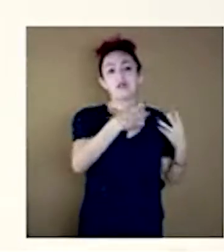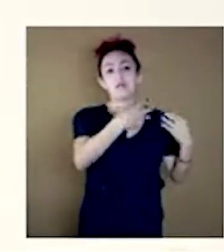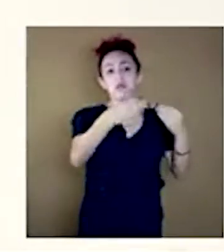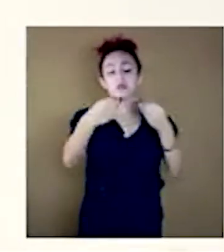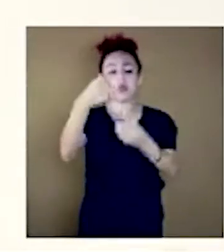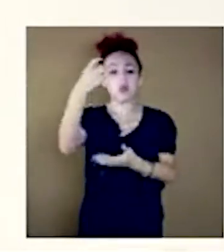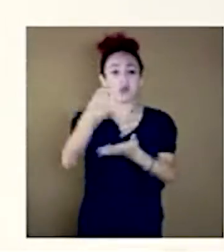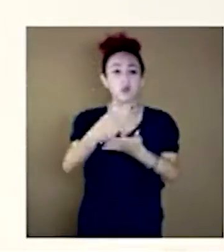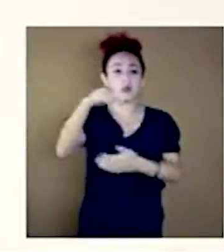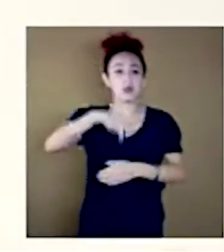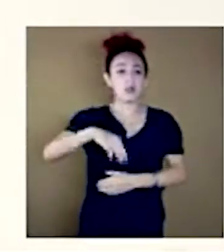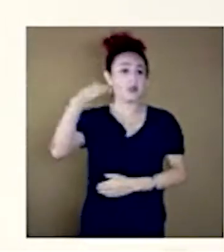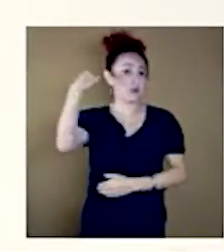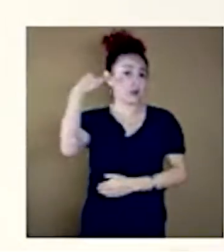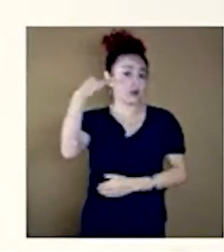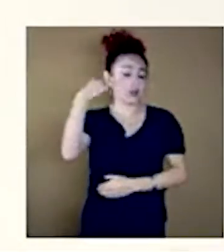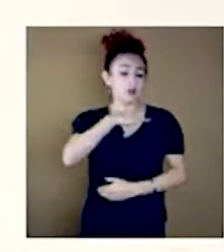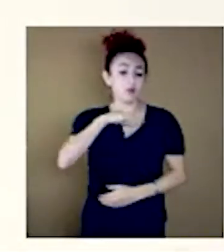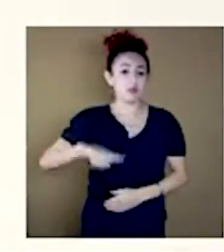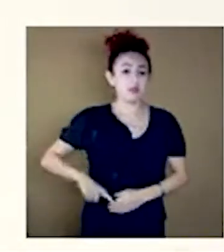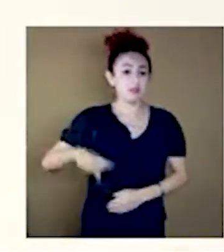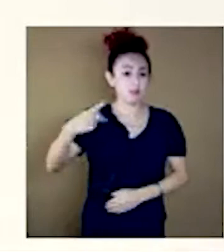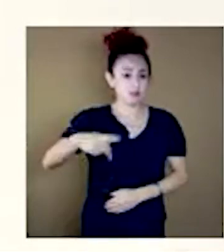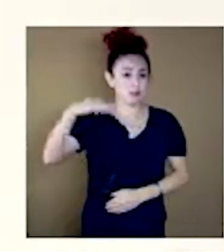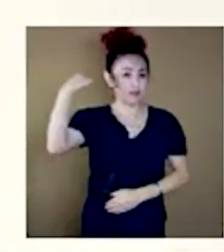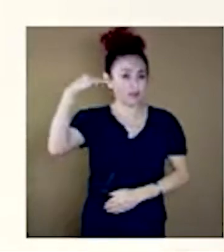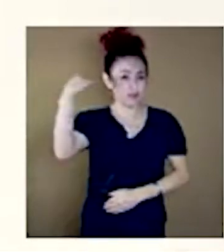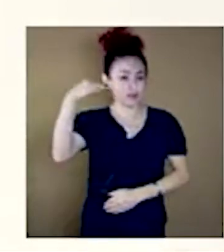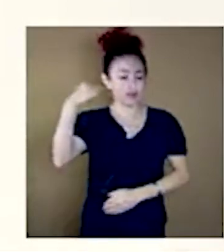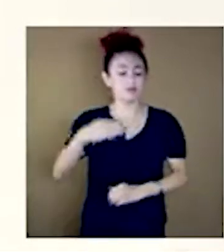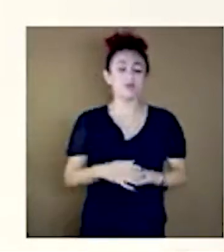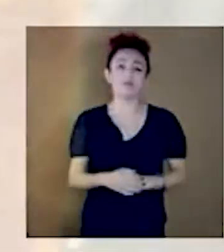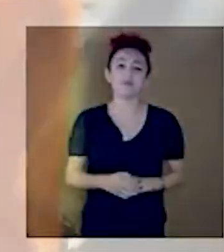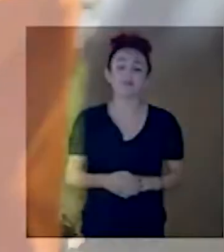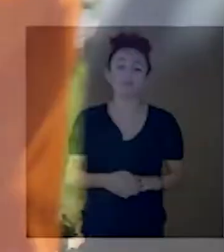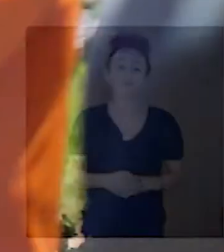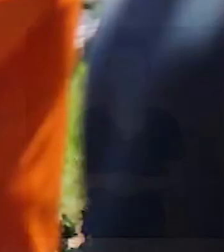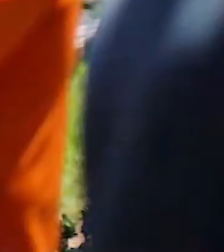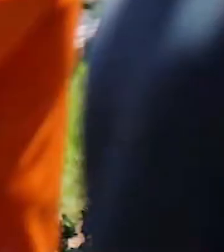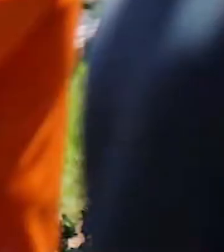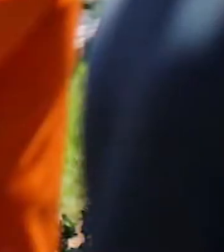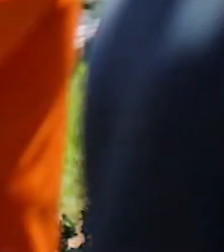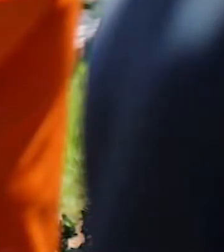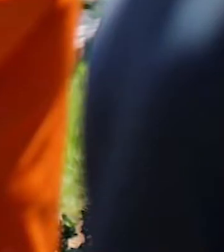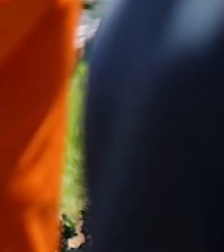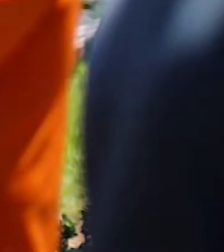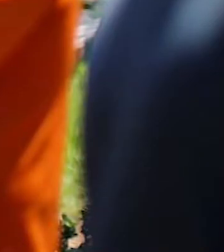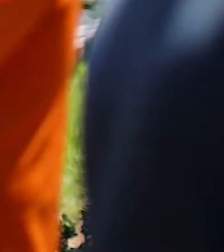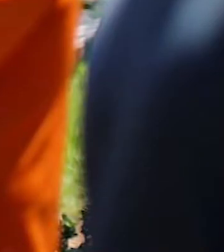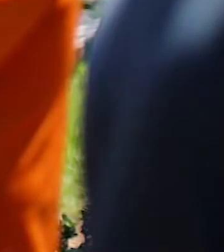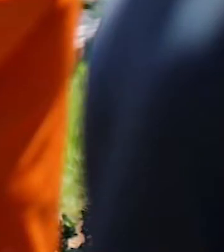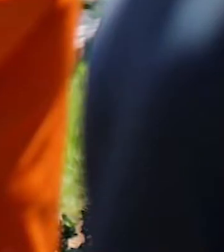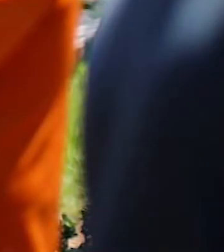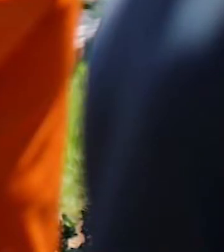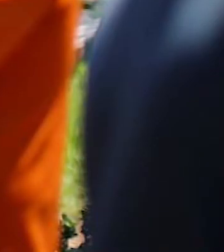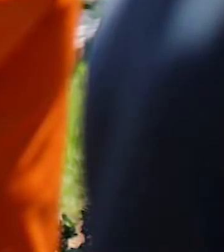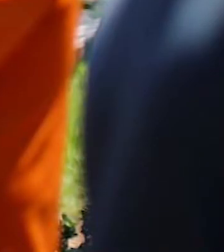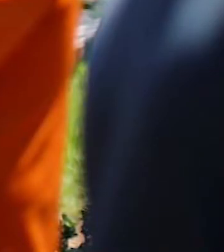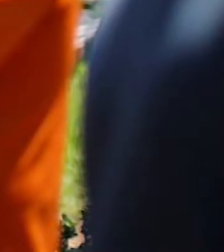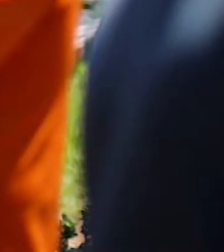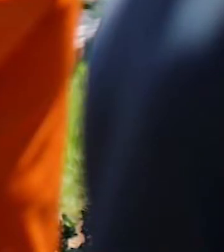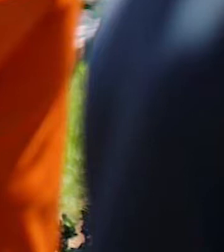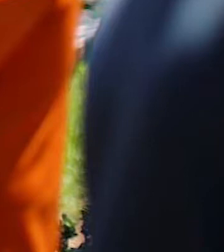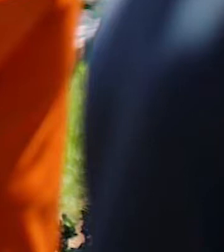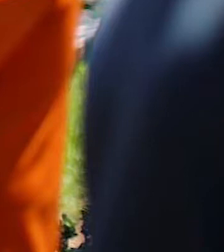en Morelia, municipio de Morelia, la capital de nuestro estado. Resaltó que esto es muestra de que Michoacán se